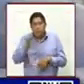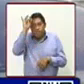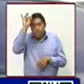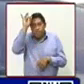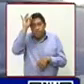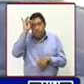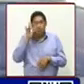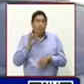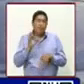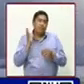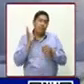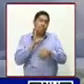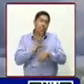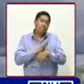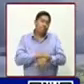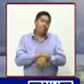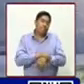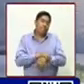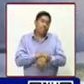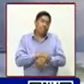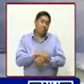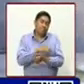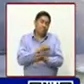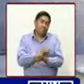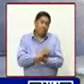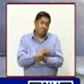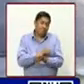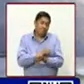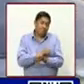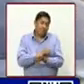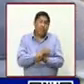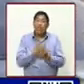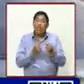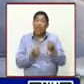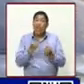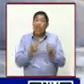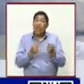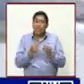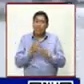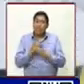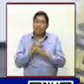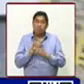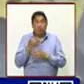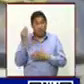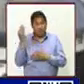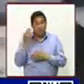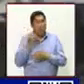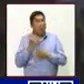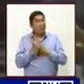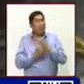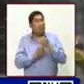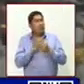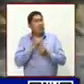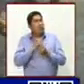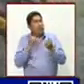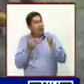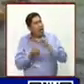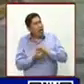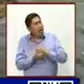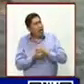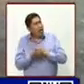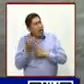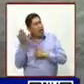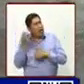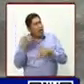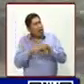está en calidad de arrestado y también ya se tiene el vehículo secuestrado. Incluso este habría sufrido algunos cambios porque fue